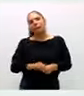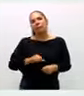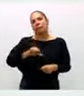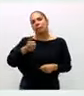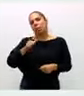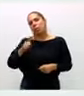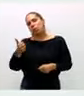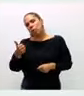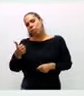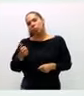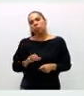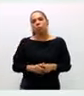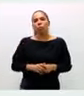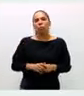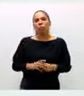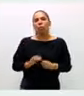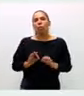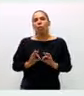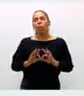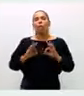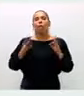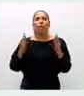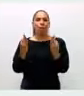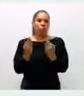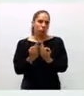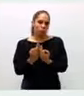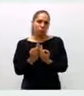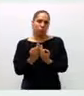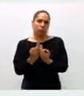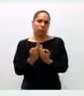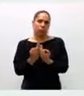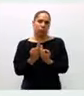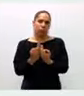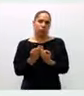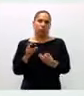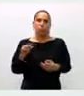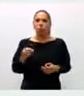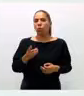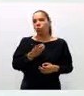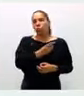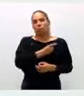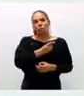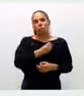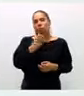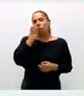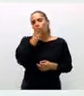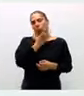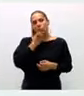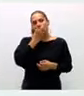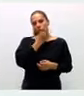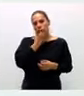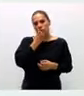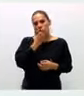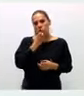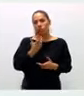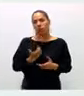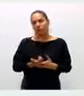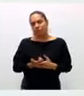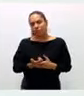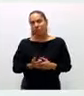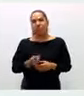las personas que viven ahí, sino realmente quienes están en común dentro de un entorno